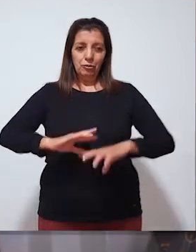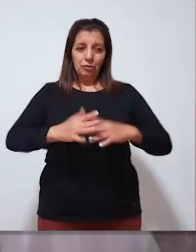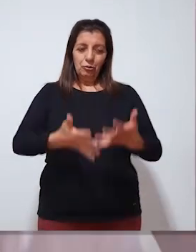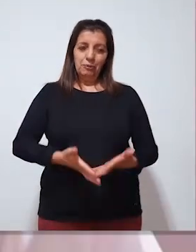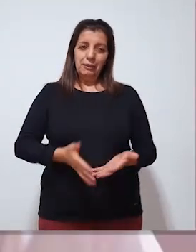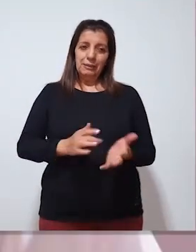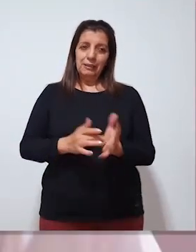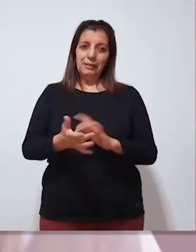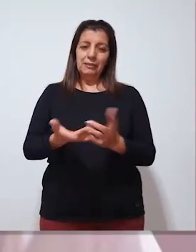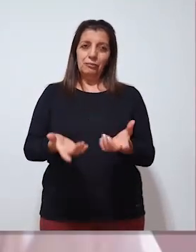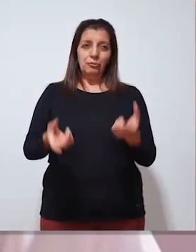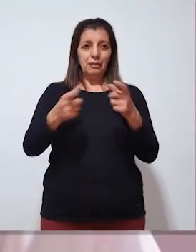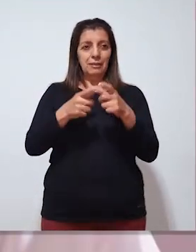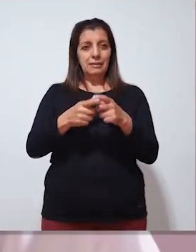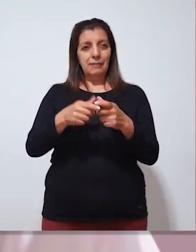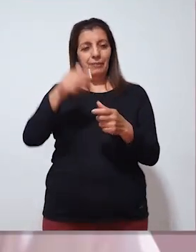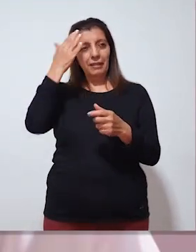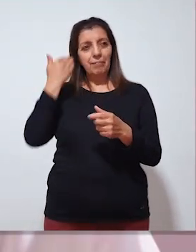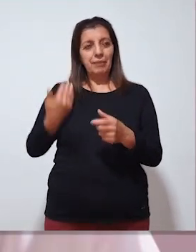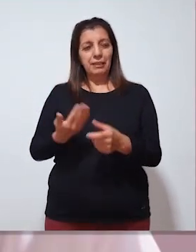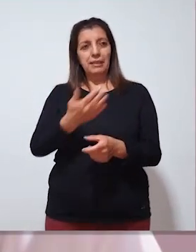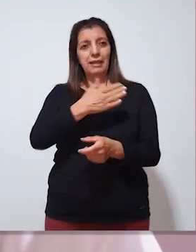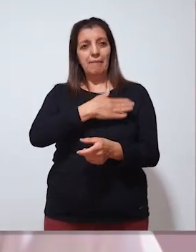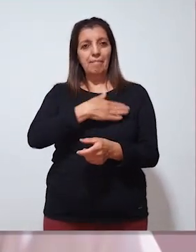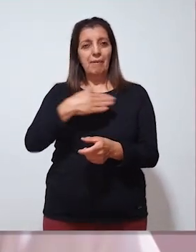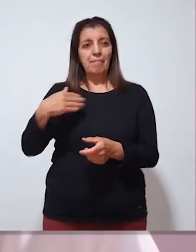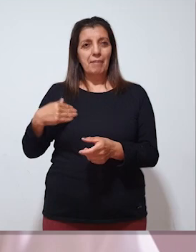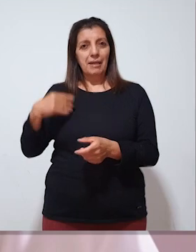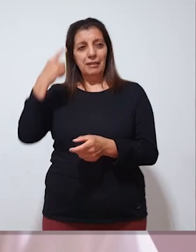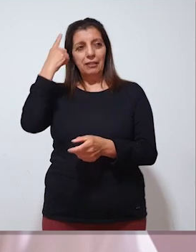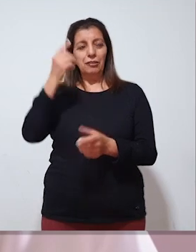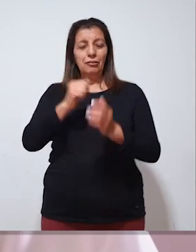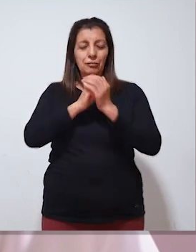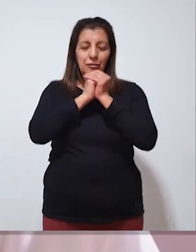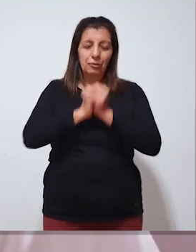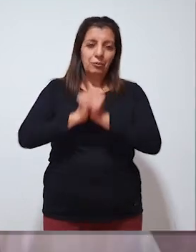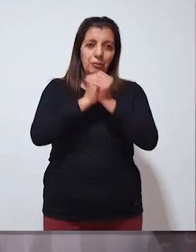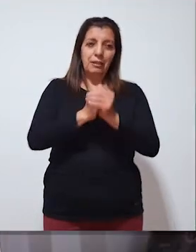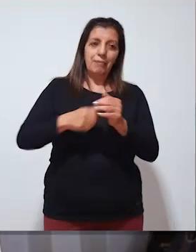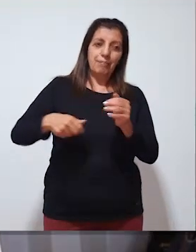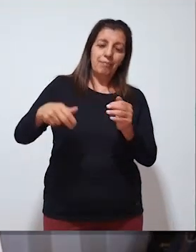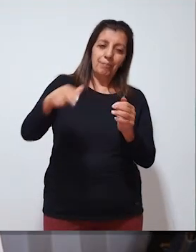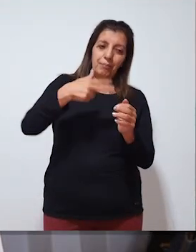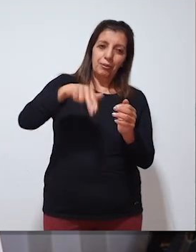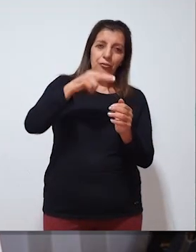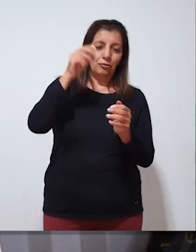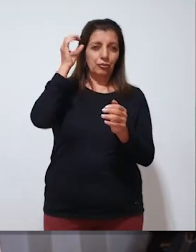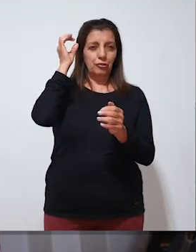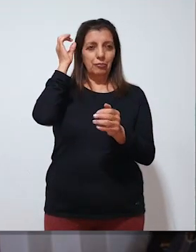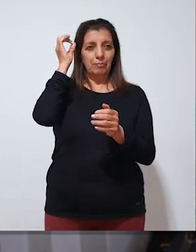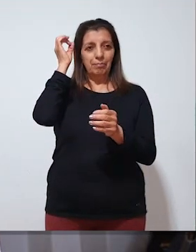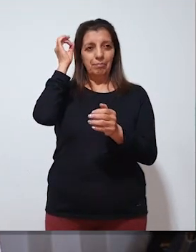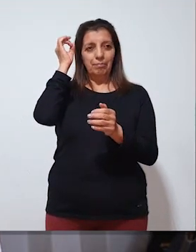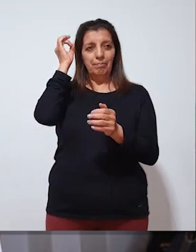Jesús. Santa María, Madre de Dios, ruega por nosotros pecadores, ahora y en la